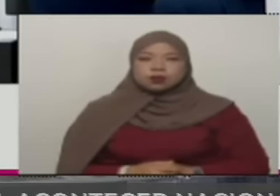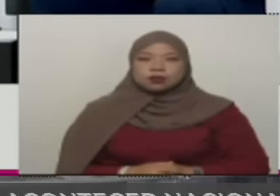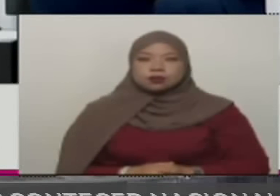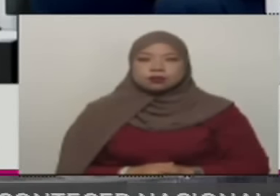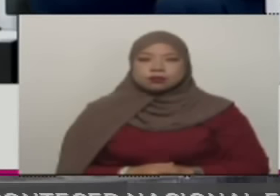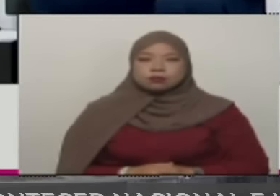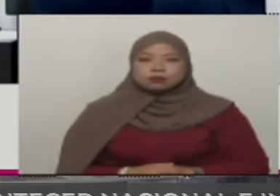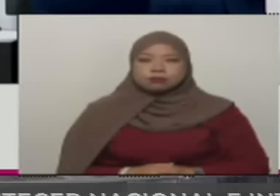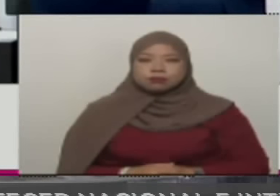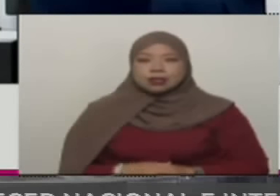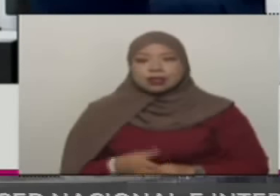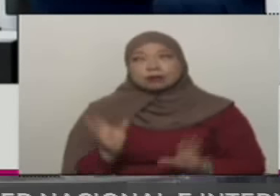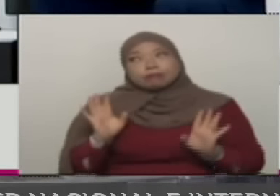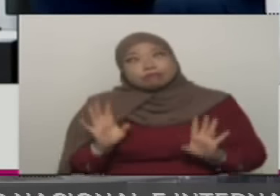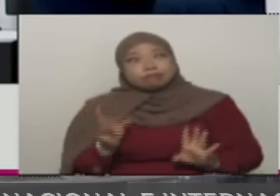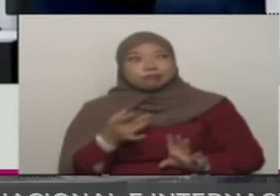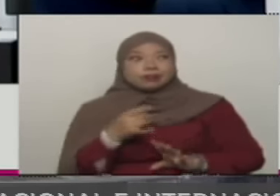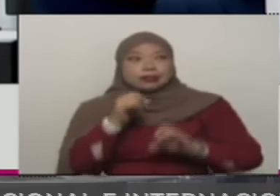presidente. Adelante.